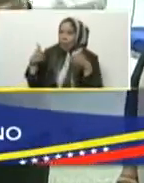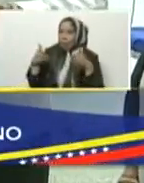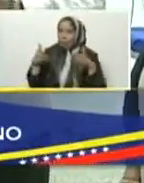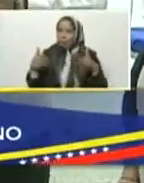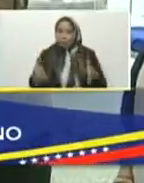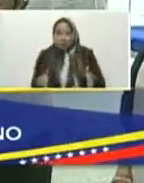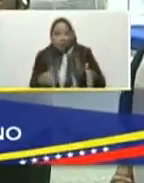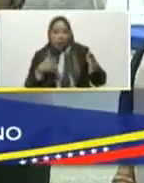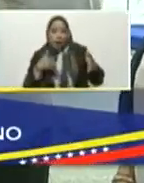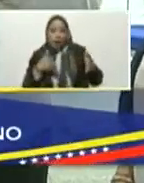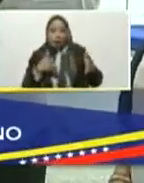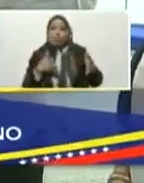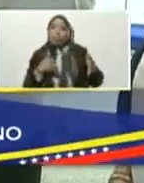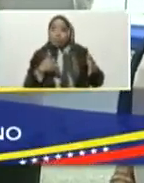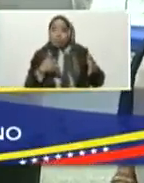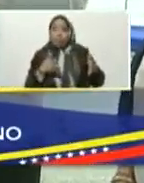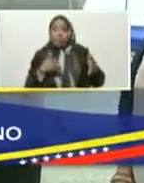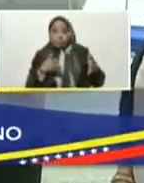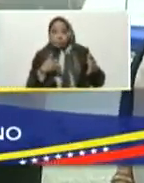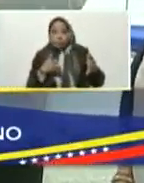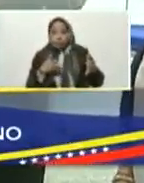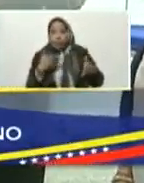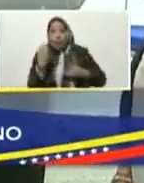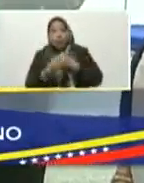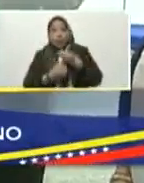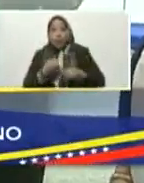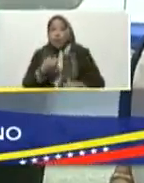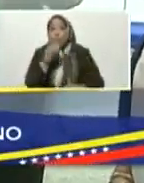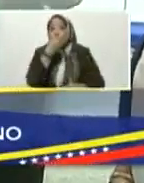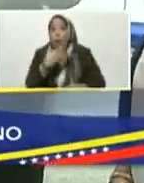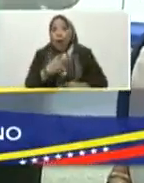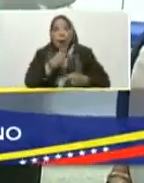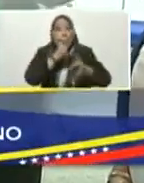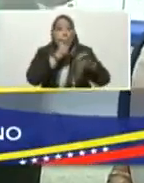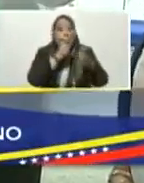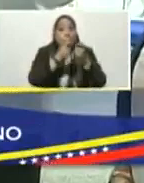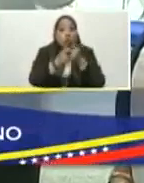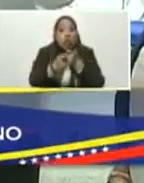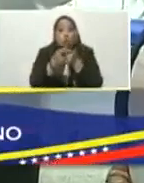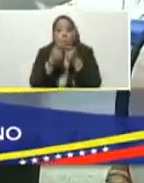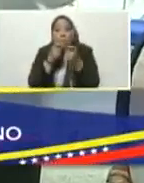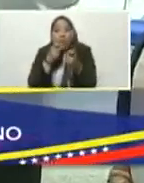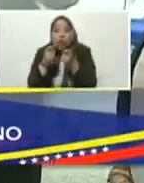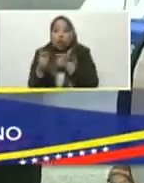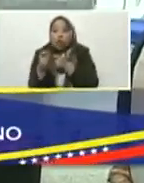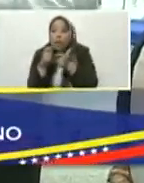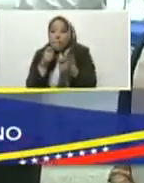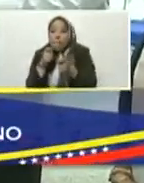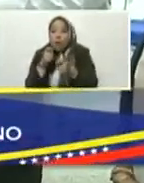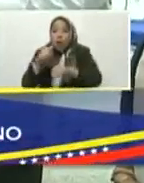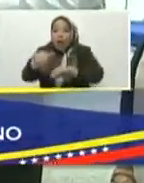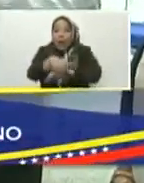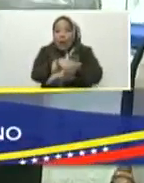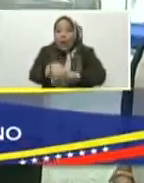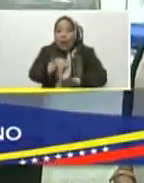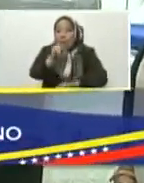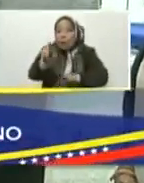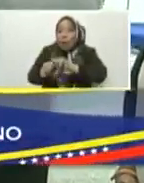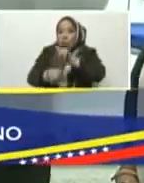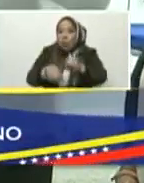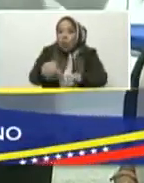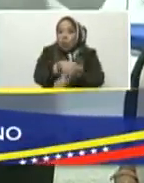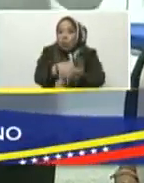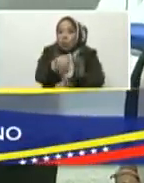ganar, ganar. Hemos ganado porque se está haciendo buen periodismo en los medios públicos. Se dejó de